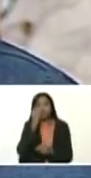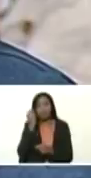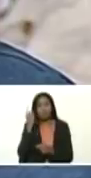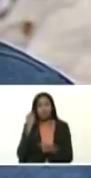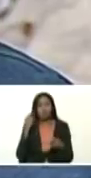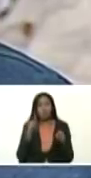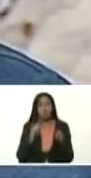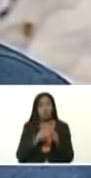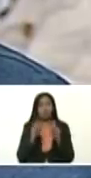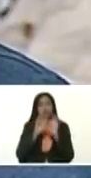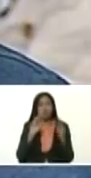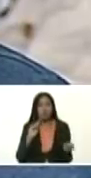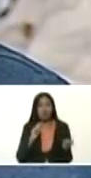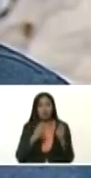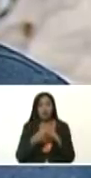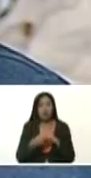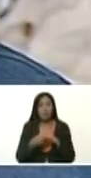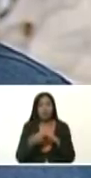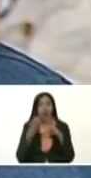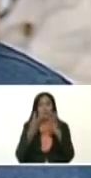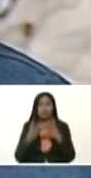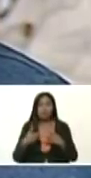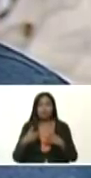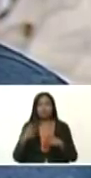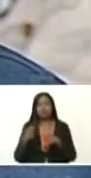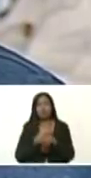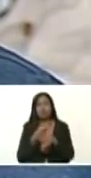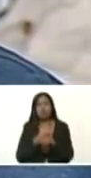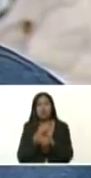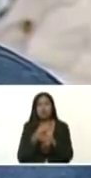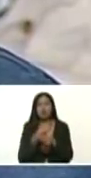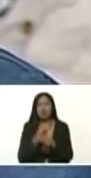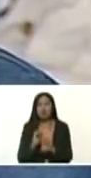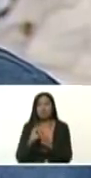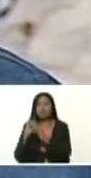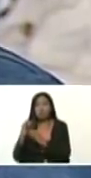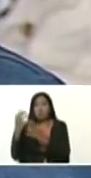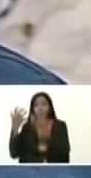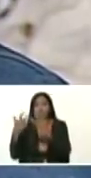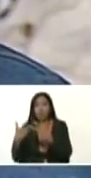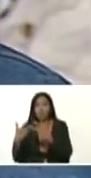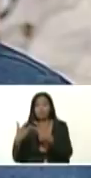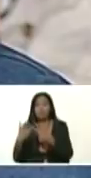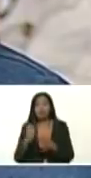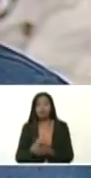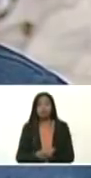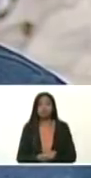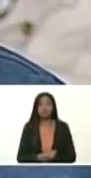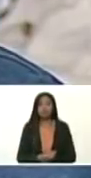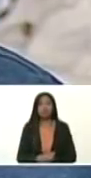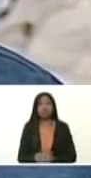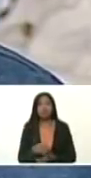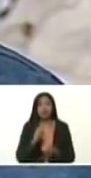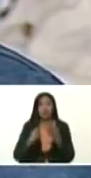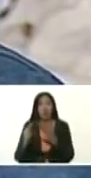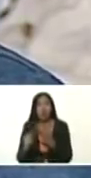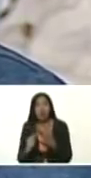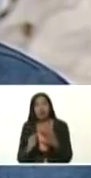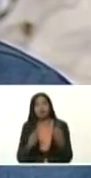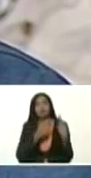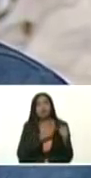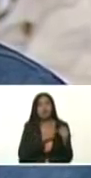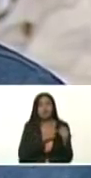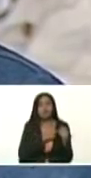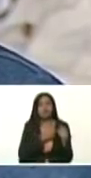trabajadoras en las transformaciones en la administración del gobierno y de sus empresas. Los que tienen altas responsabilidades en las empresas deben